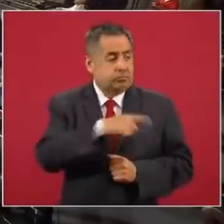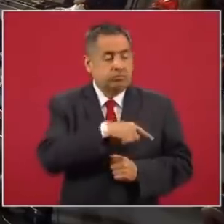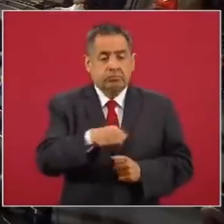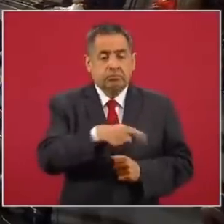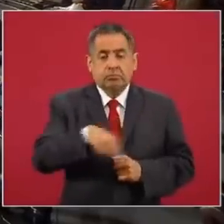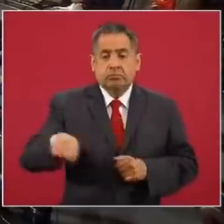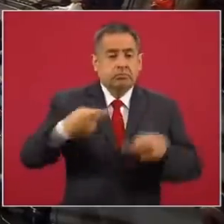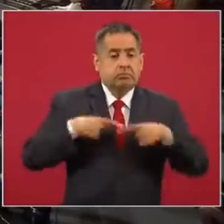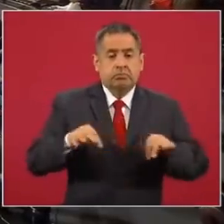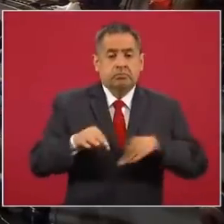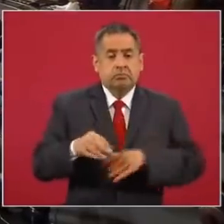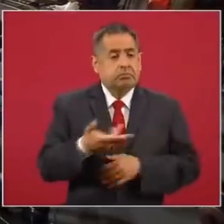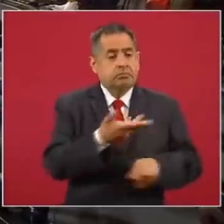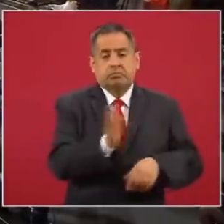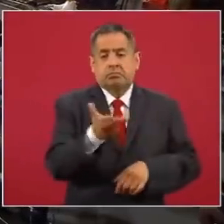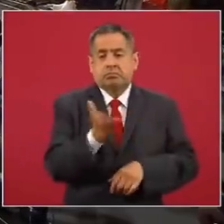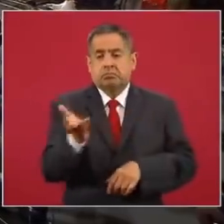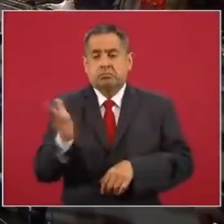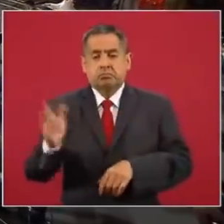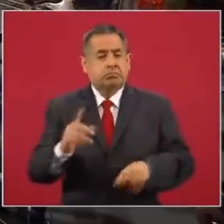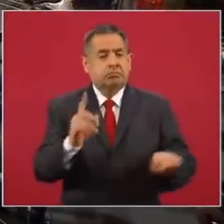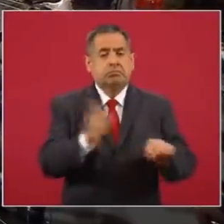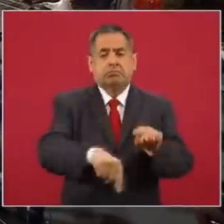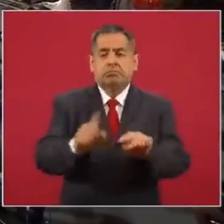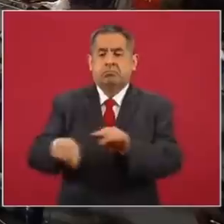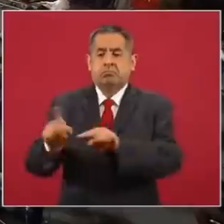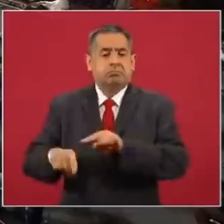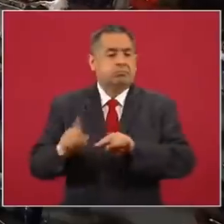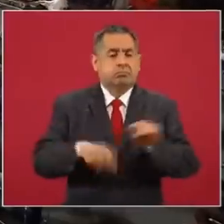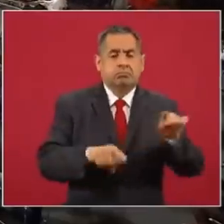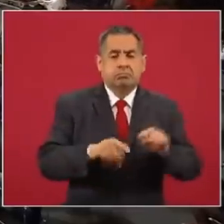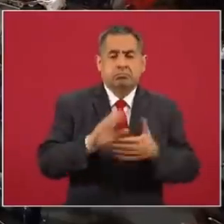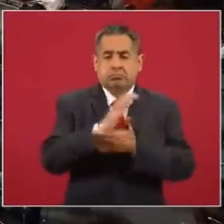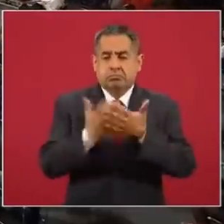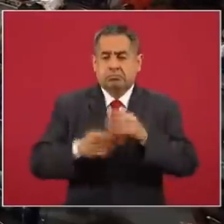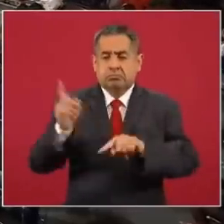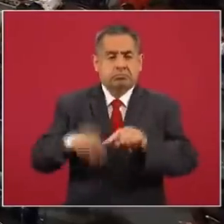despiden a los trabajadores. Todo es un manejo de nómina,